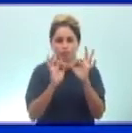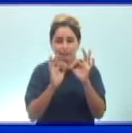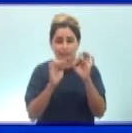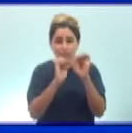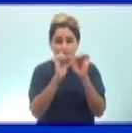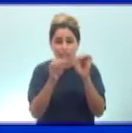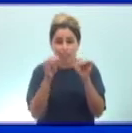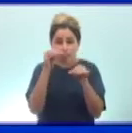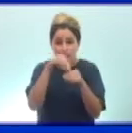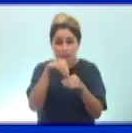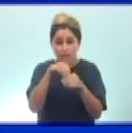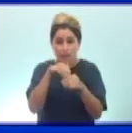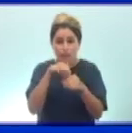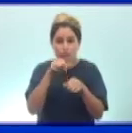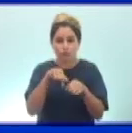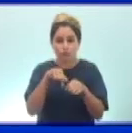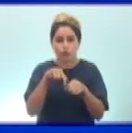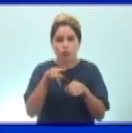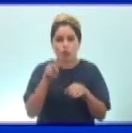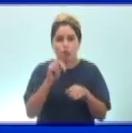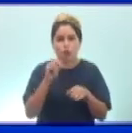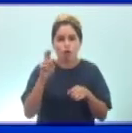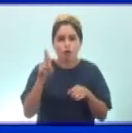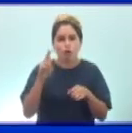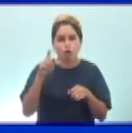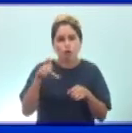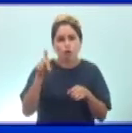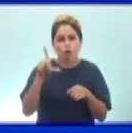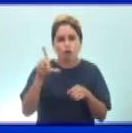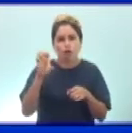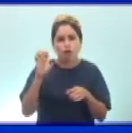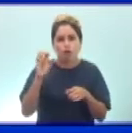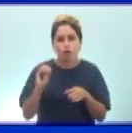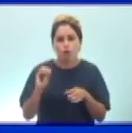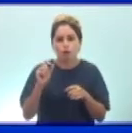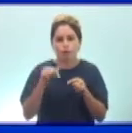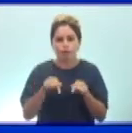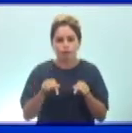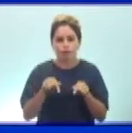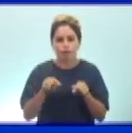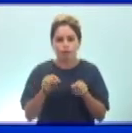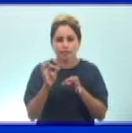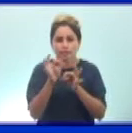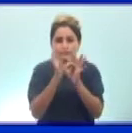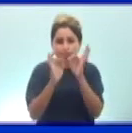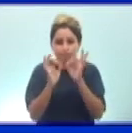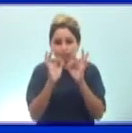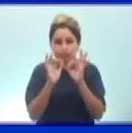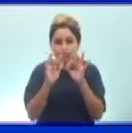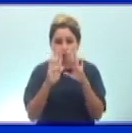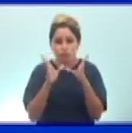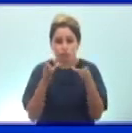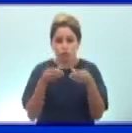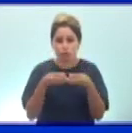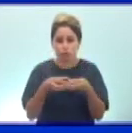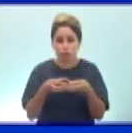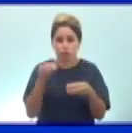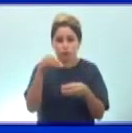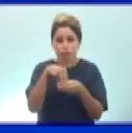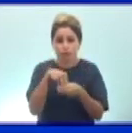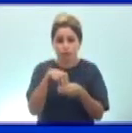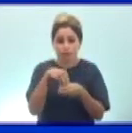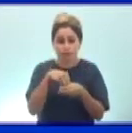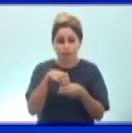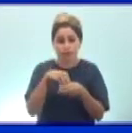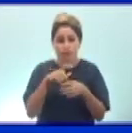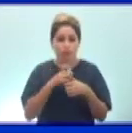estructura más externa que le llamamos envoltura nuclear. Las partículas que están constituyendo al átomo de manera general son, en el